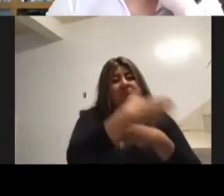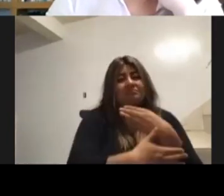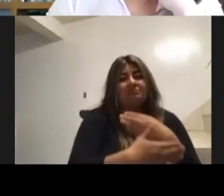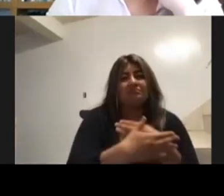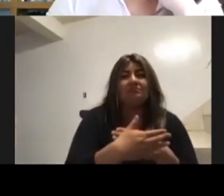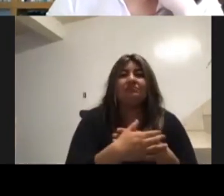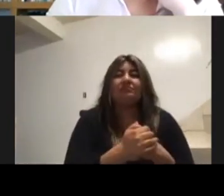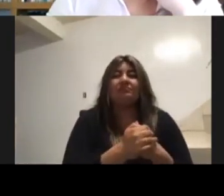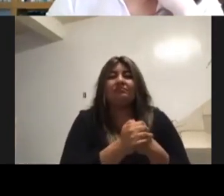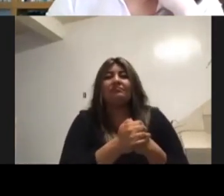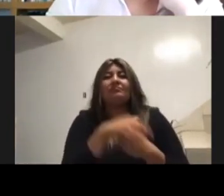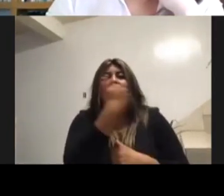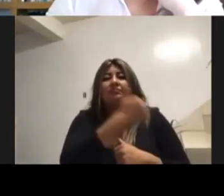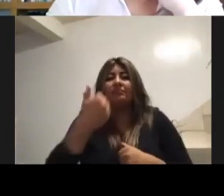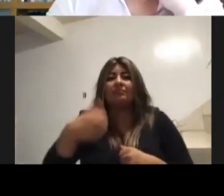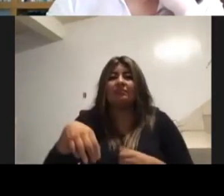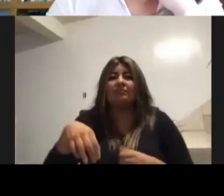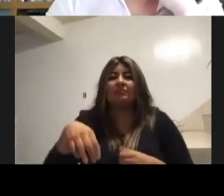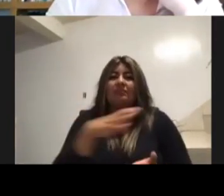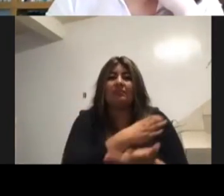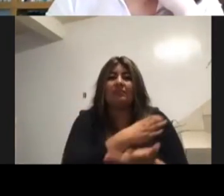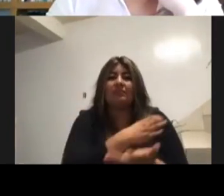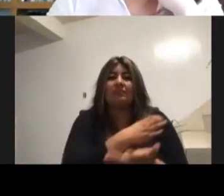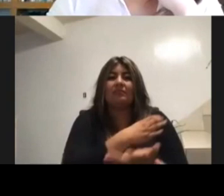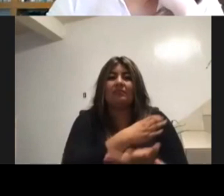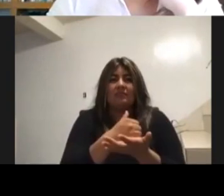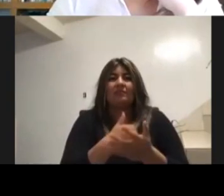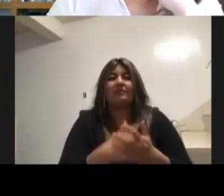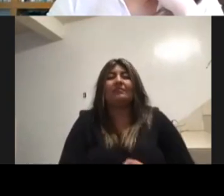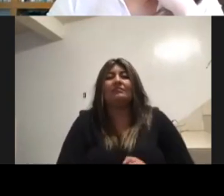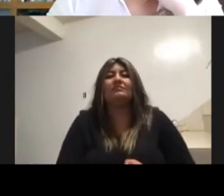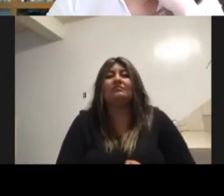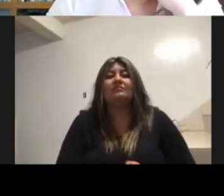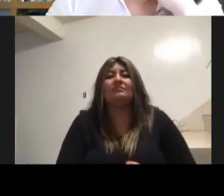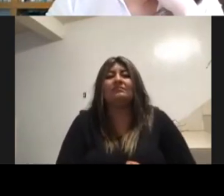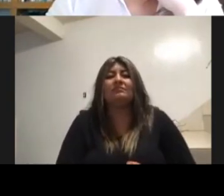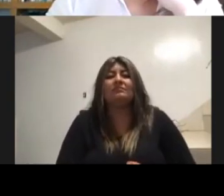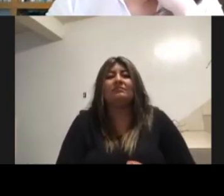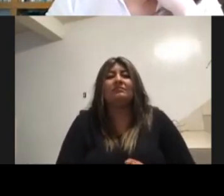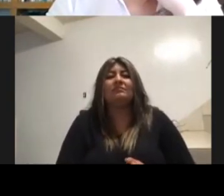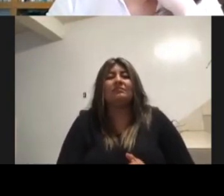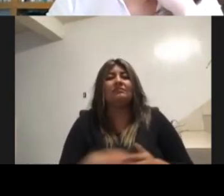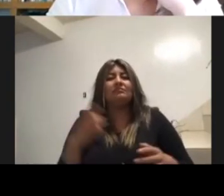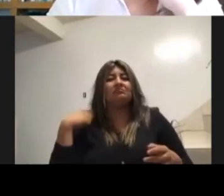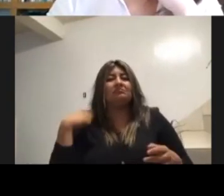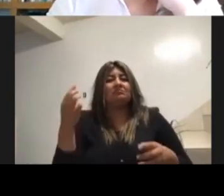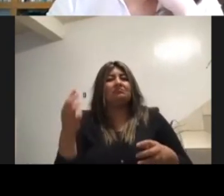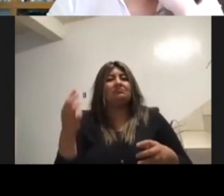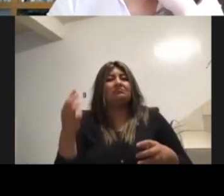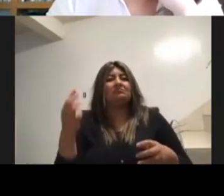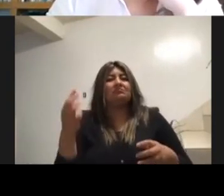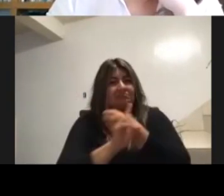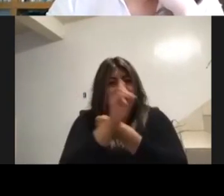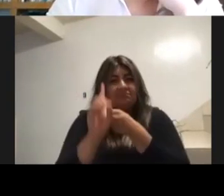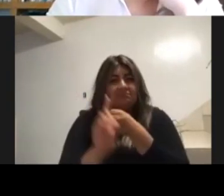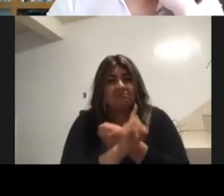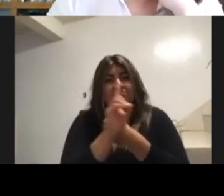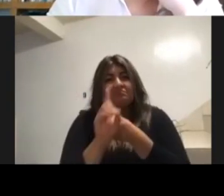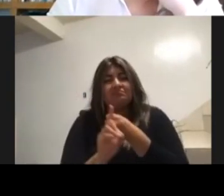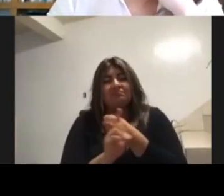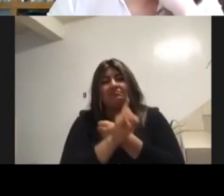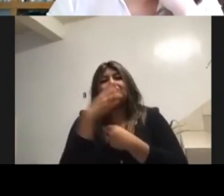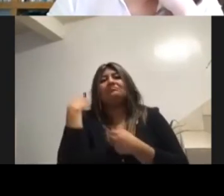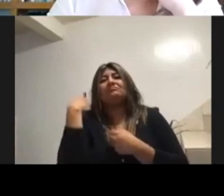las ciudades. Entonces, eso ya nos plantea un primer problema de que cuando las escuelas de